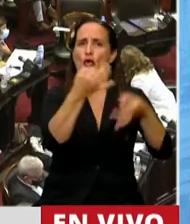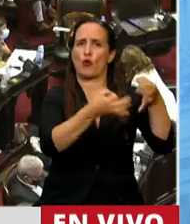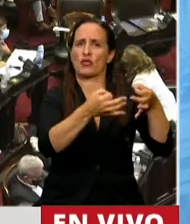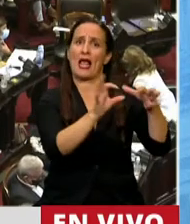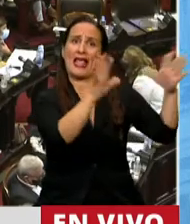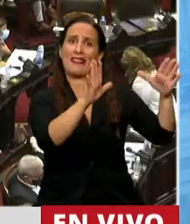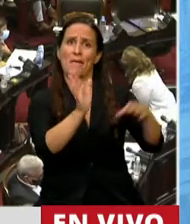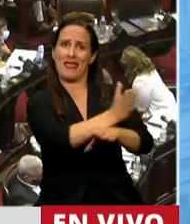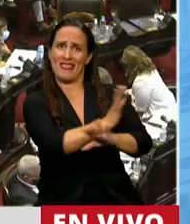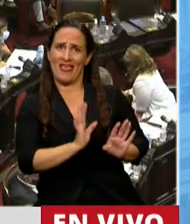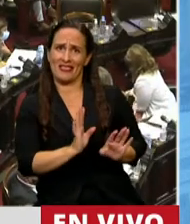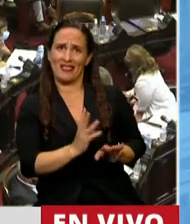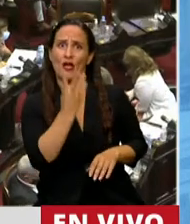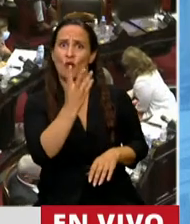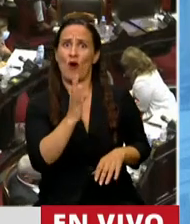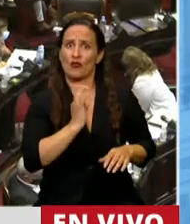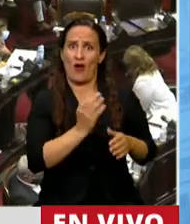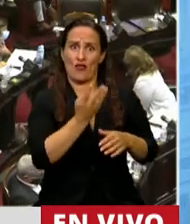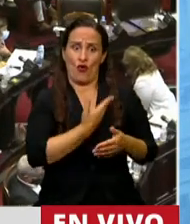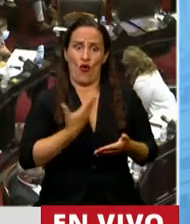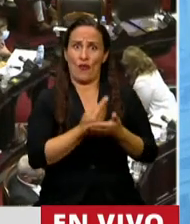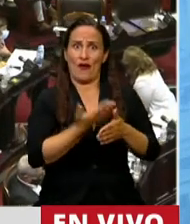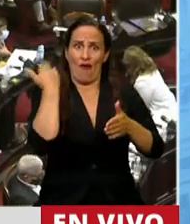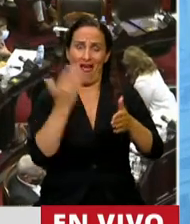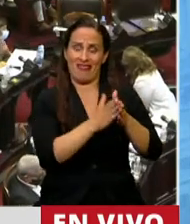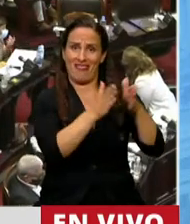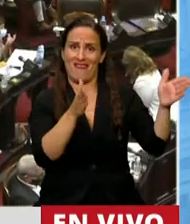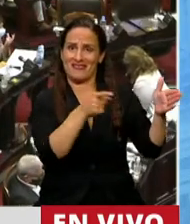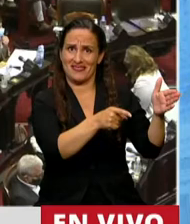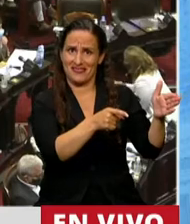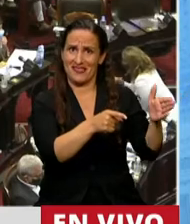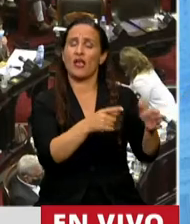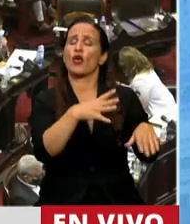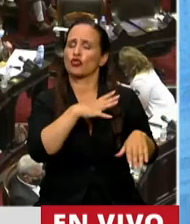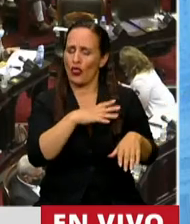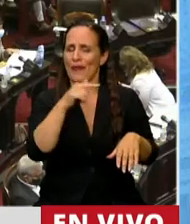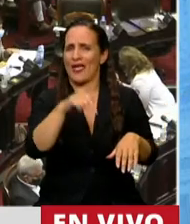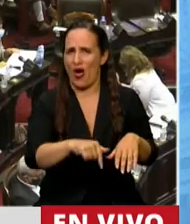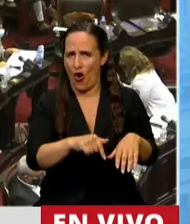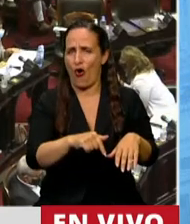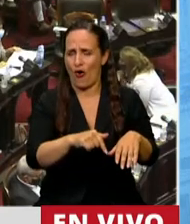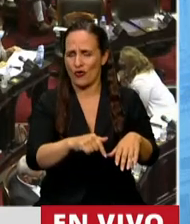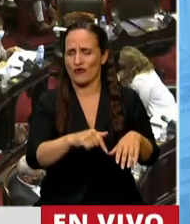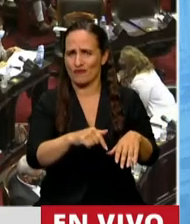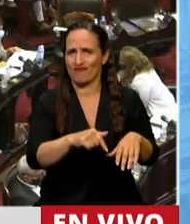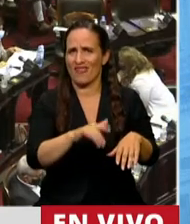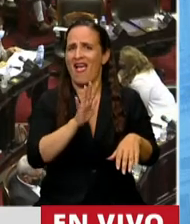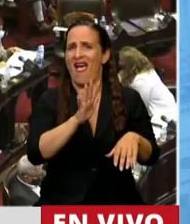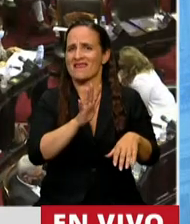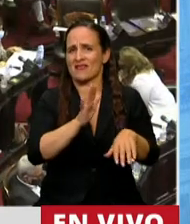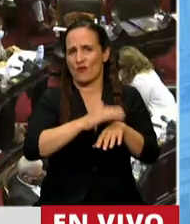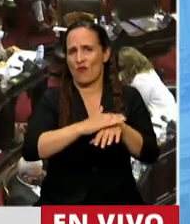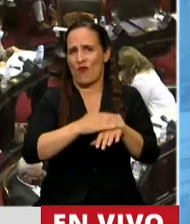durante los 4 años del gobierno anterior y de los que aún hoy estamos pagando las consecuencias y sus